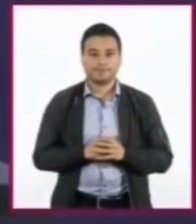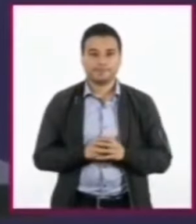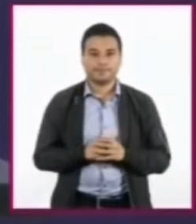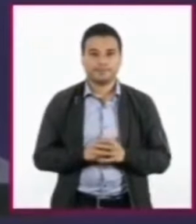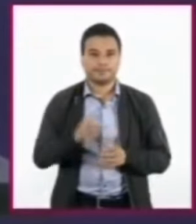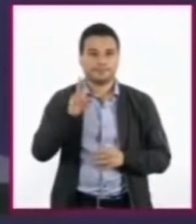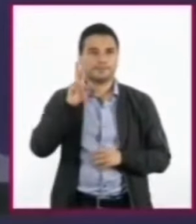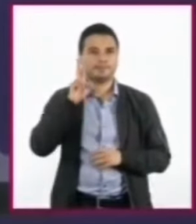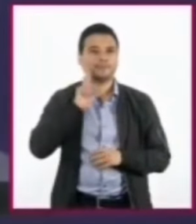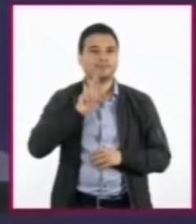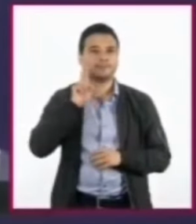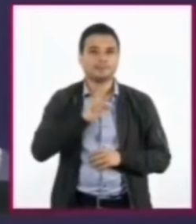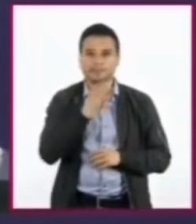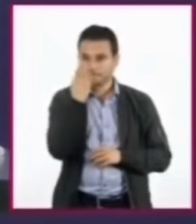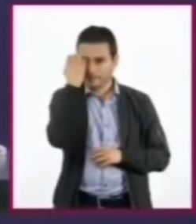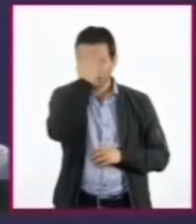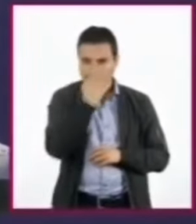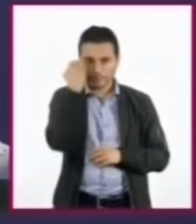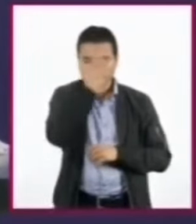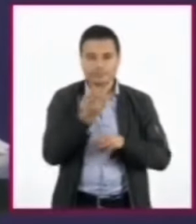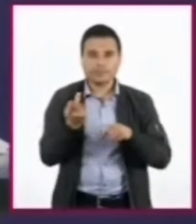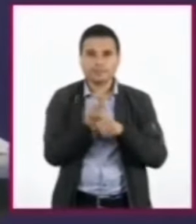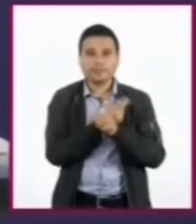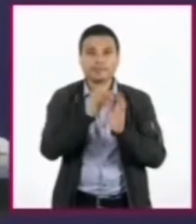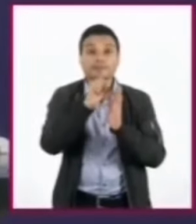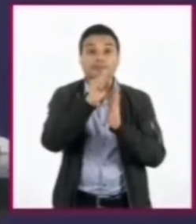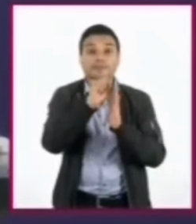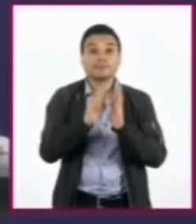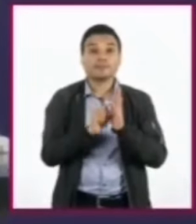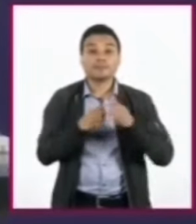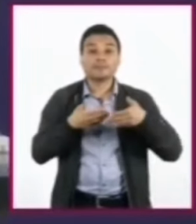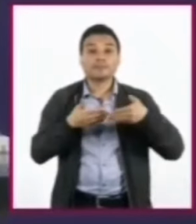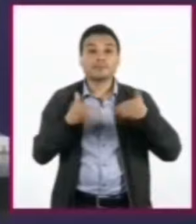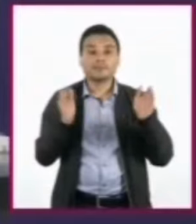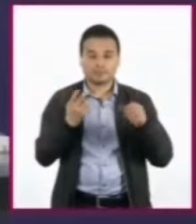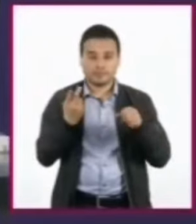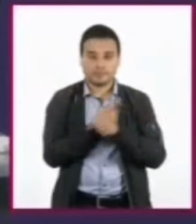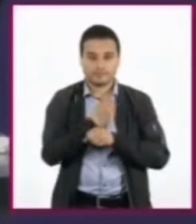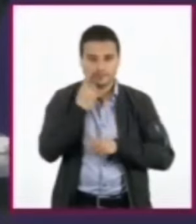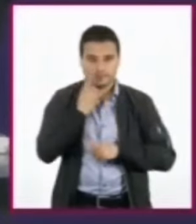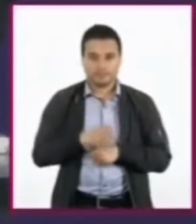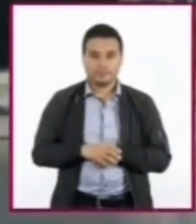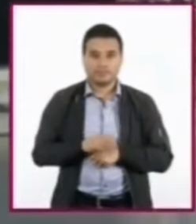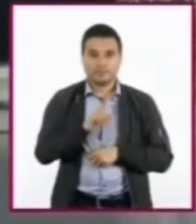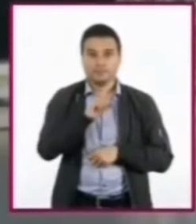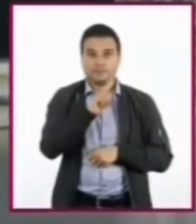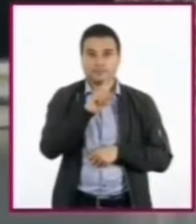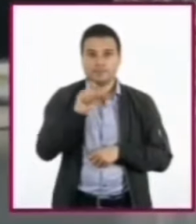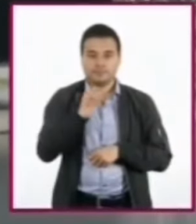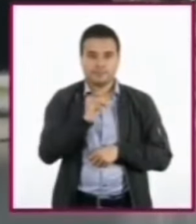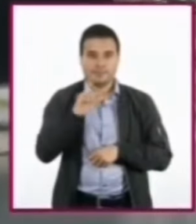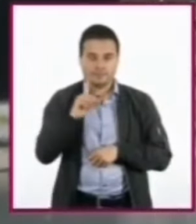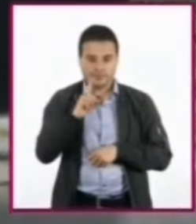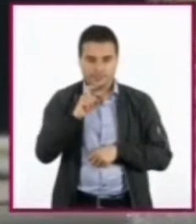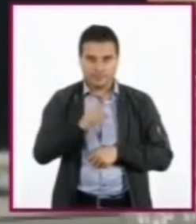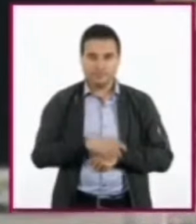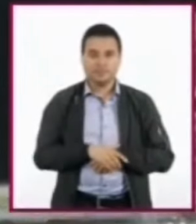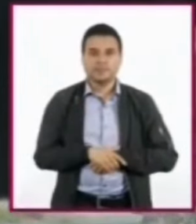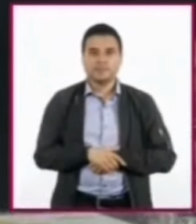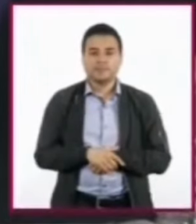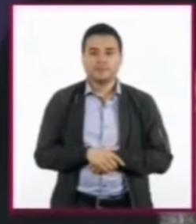vamos a observar qué pasa en un sistema abierto. Agregaremos ahora 100 mililitros de agua.